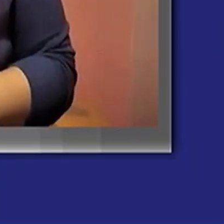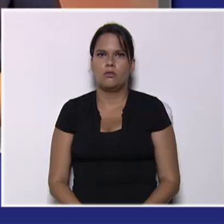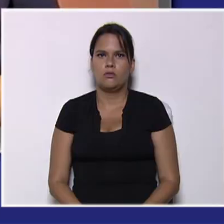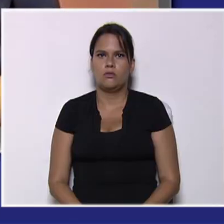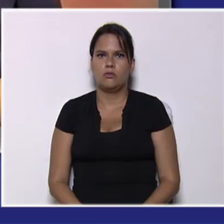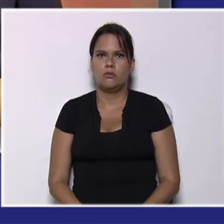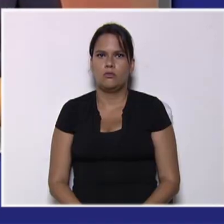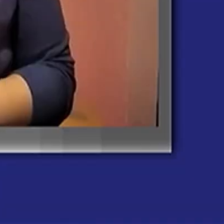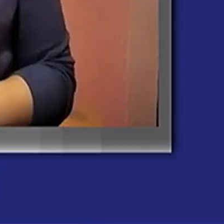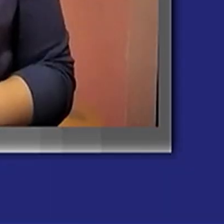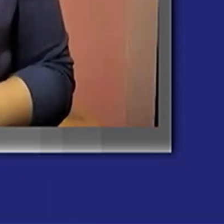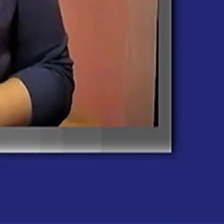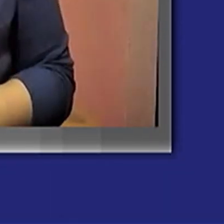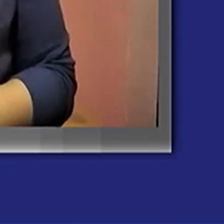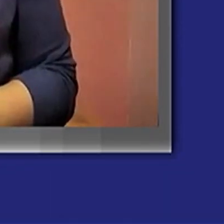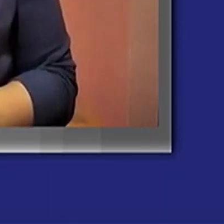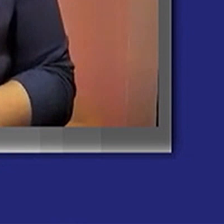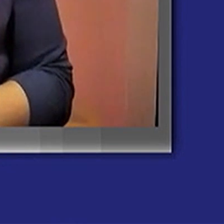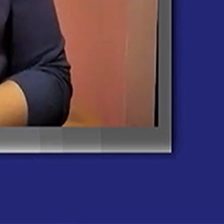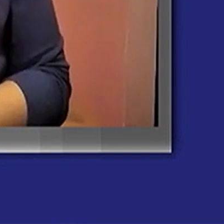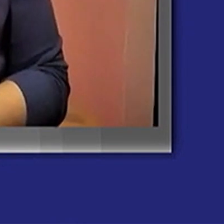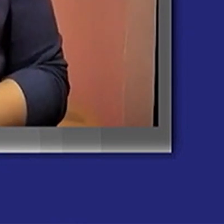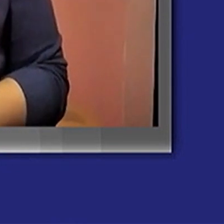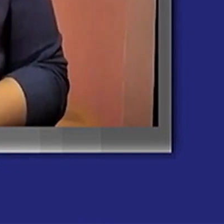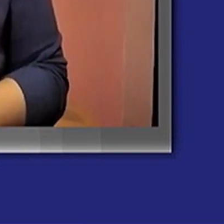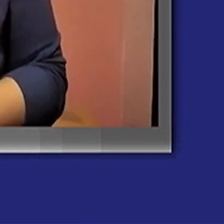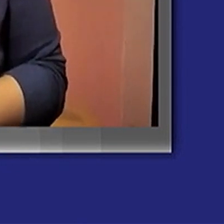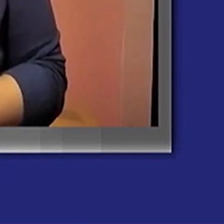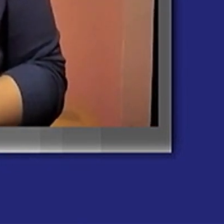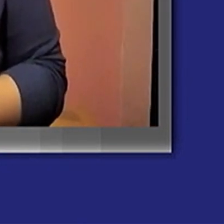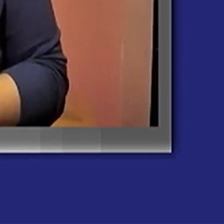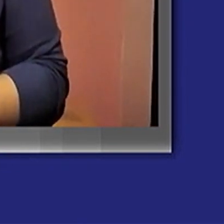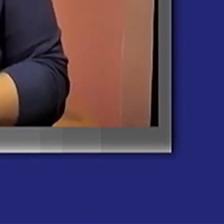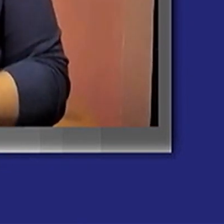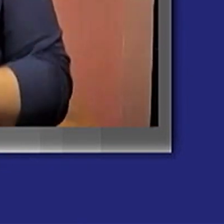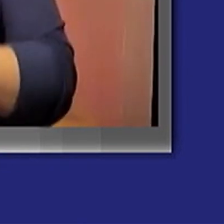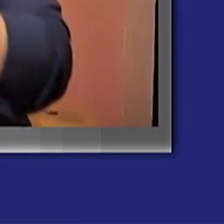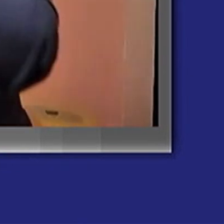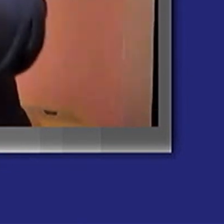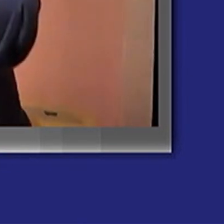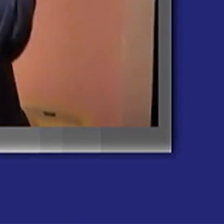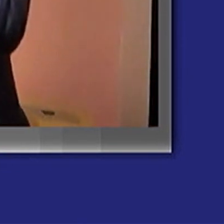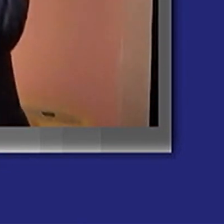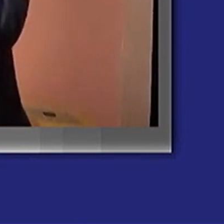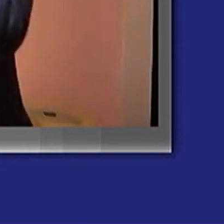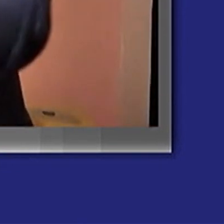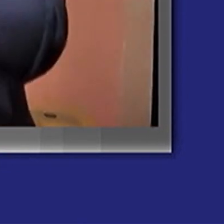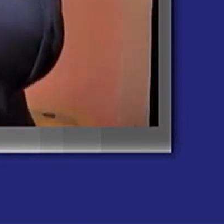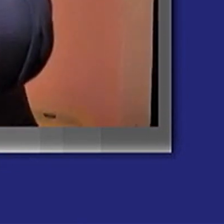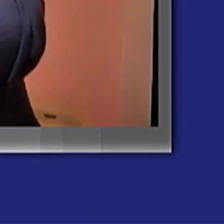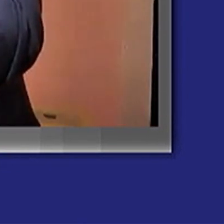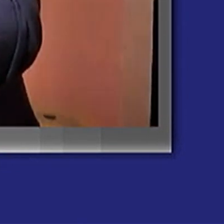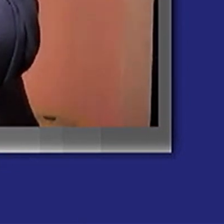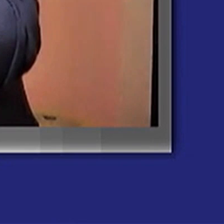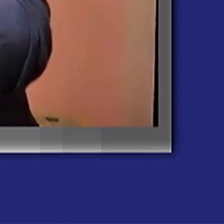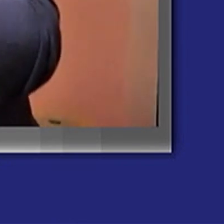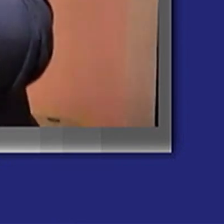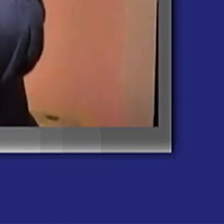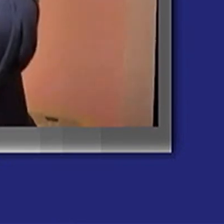Hola, buenas tardes. Para el nivel de educación media trabajaremos en lengua de señas venezolanas las siguientes palabras: jardinería,